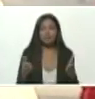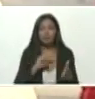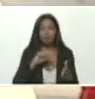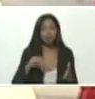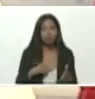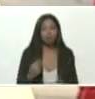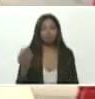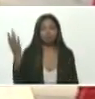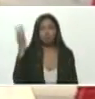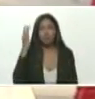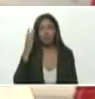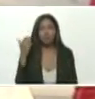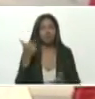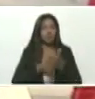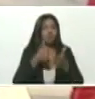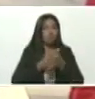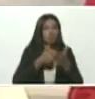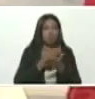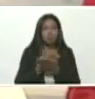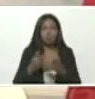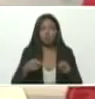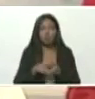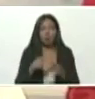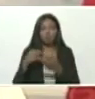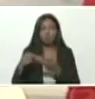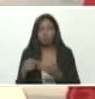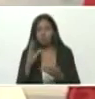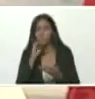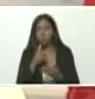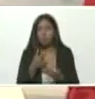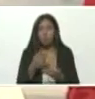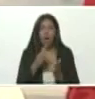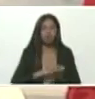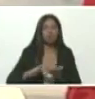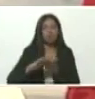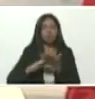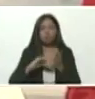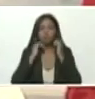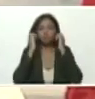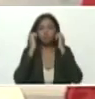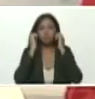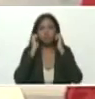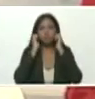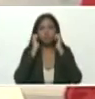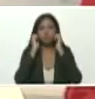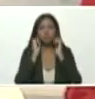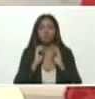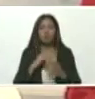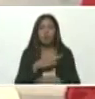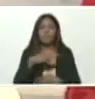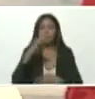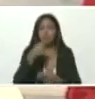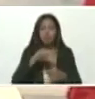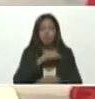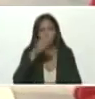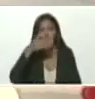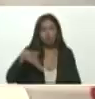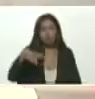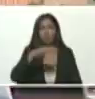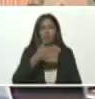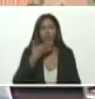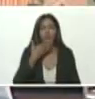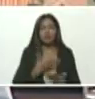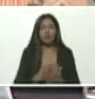nosotros, por lo que luchamos, que no es otra cosa que lograr el mejoramiento de las condiciones materiales y espirituales de vida de nuestro pueblo. Muchas gracias,